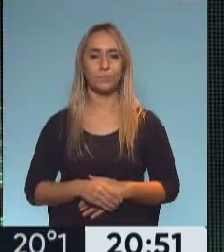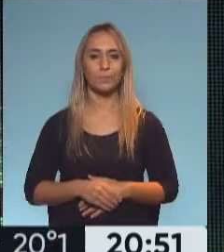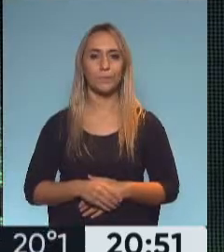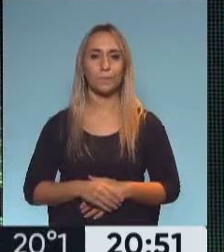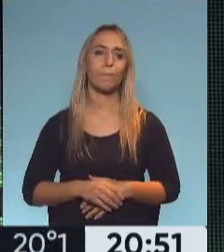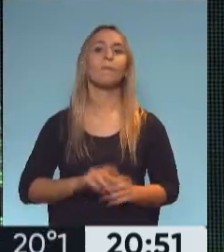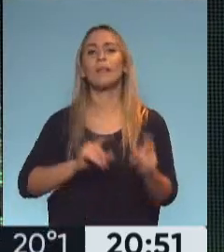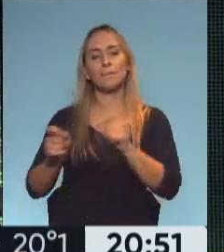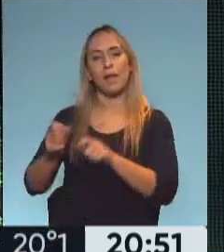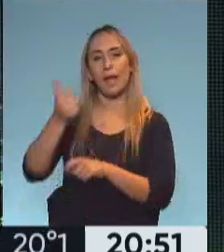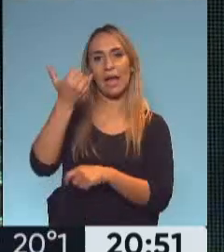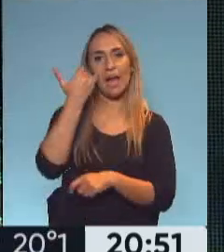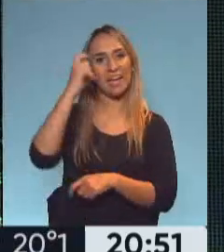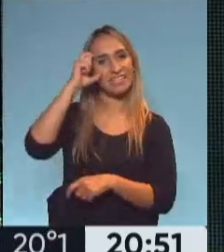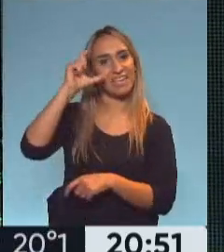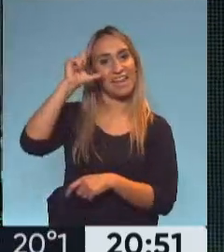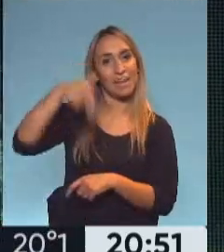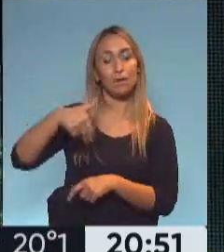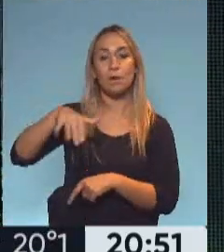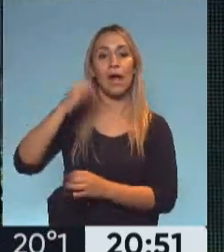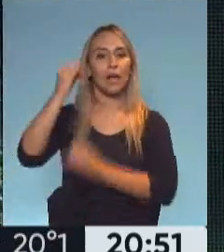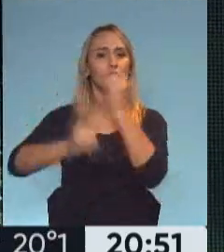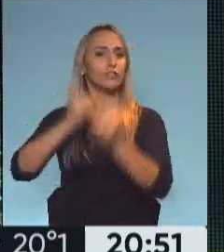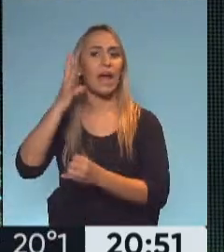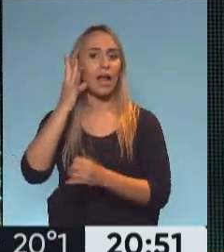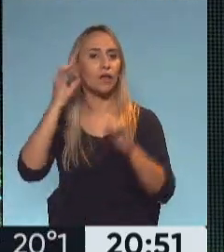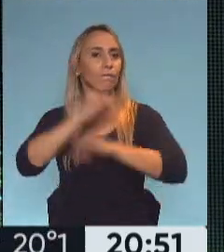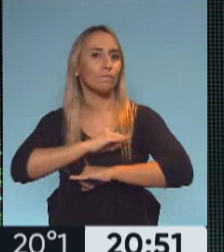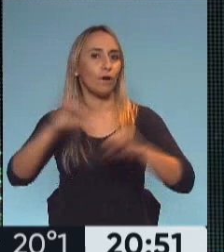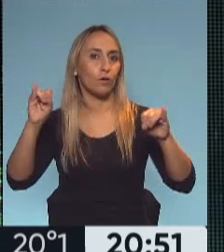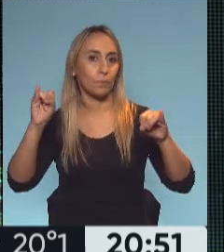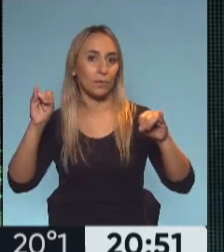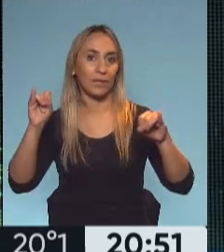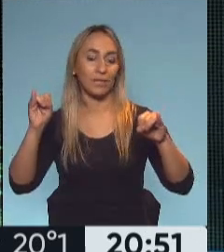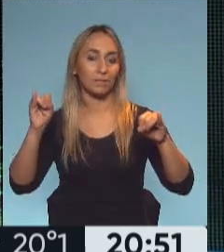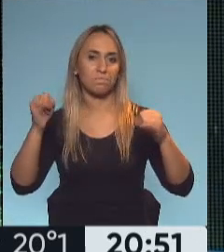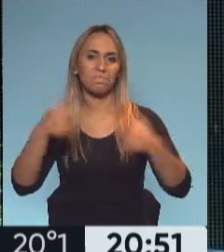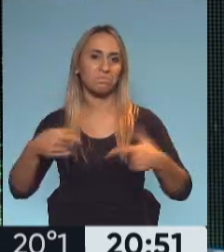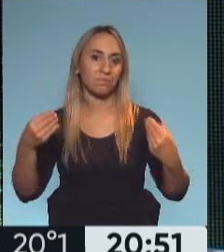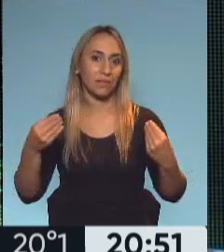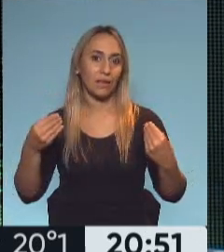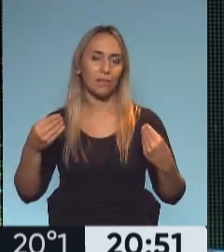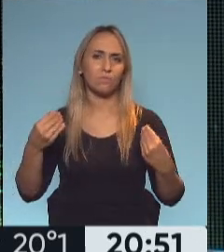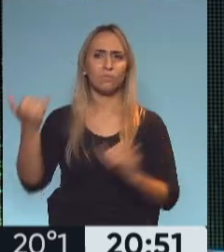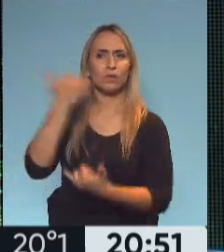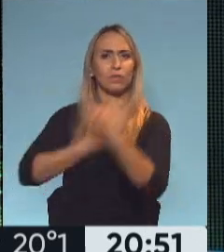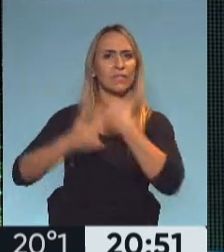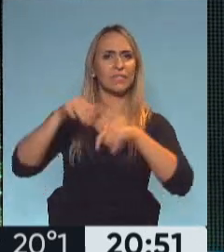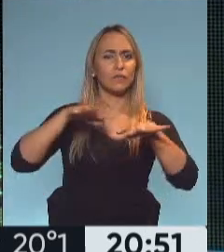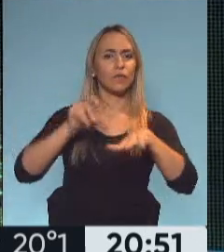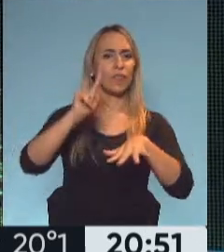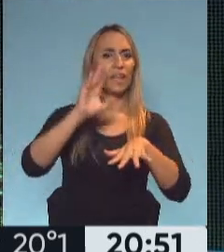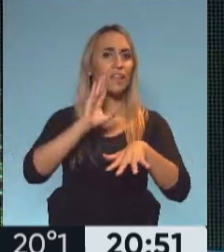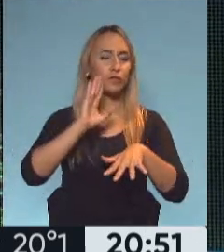Y quien sigue es Ayelén, que va a contar algo, va a hablar sobre un informe que nos pone en contexto lo que sucede en Estados